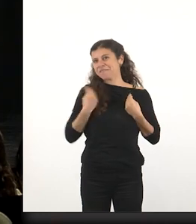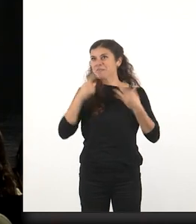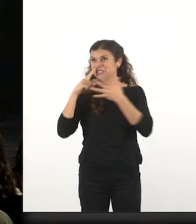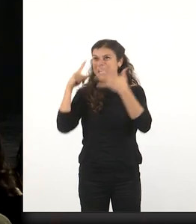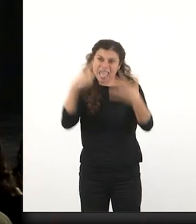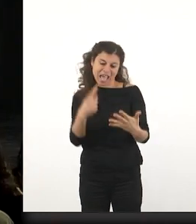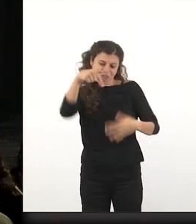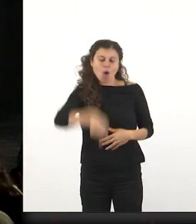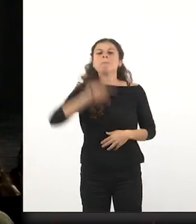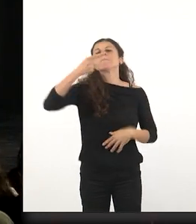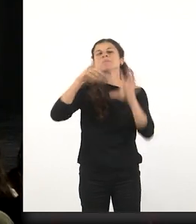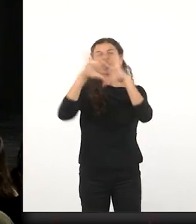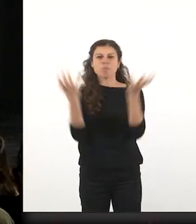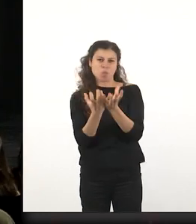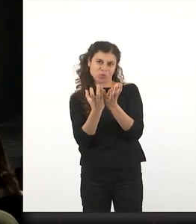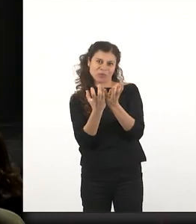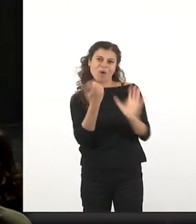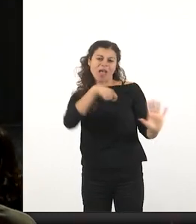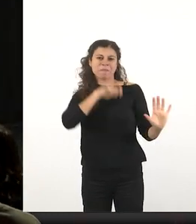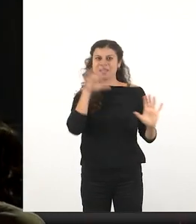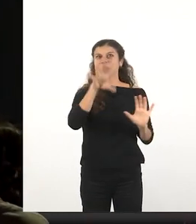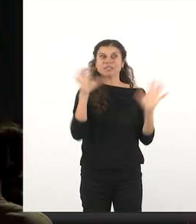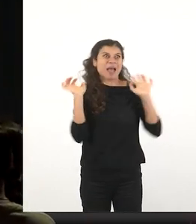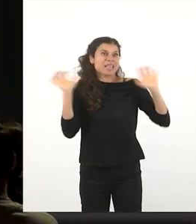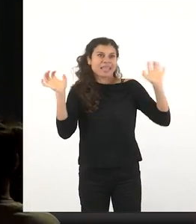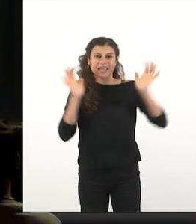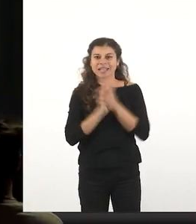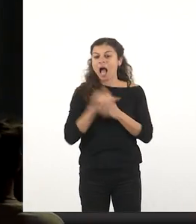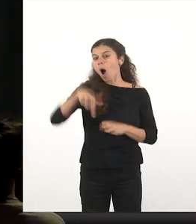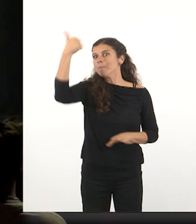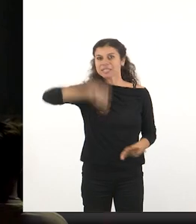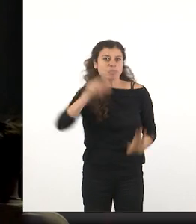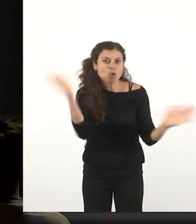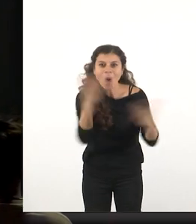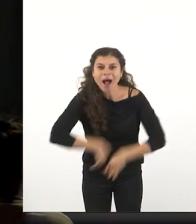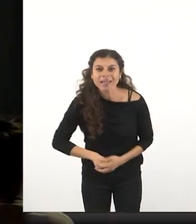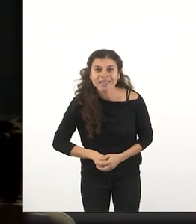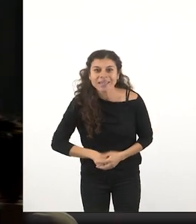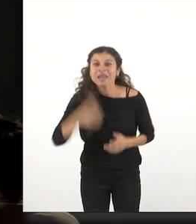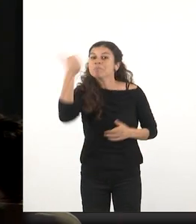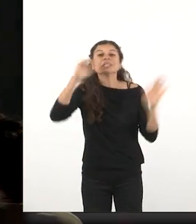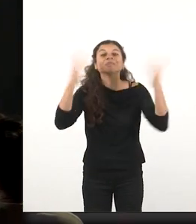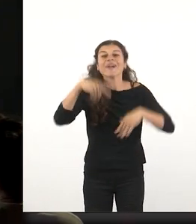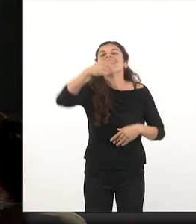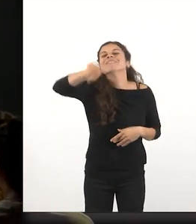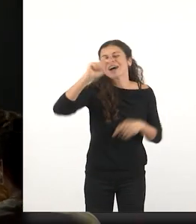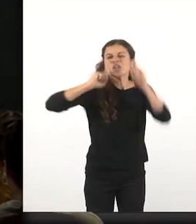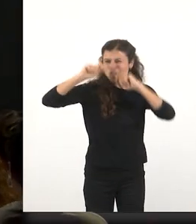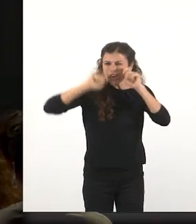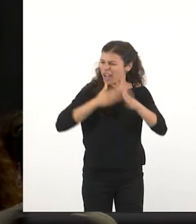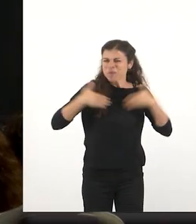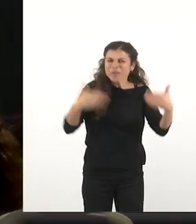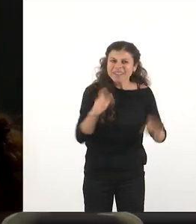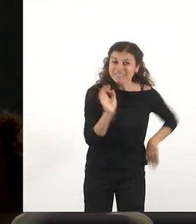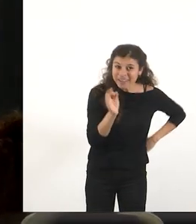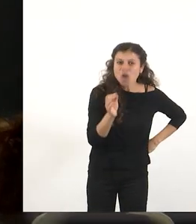años en el primer mundo, donde aquí ya no hay machismo. Que no me ubico yo. Que aquí ya no hay machismo. Aquí los tíos lloráis cuando va la gana, ¿no? Claro, me imagino